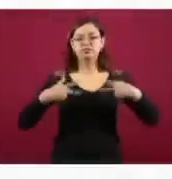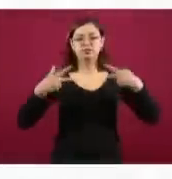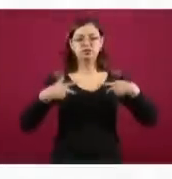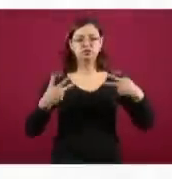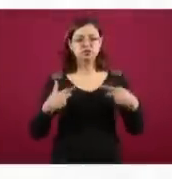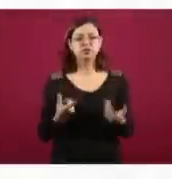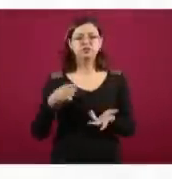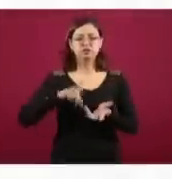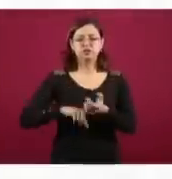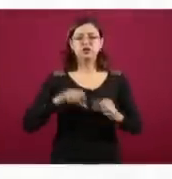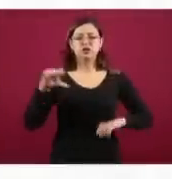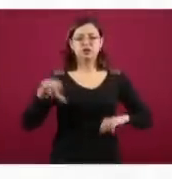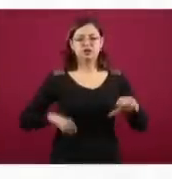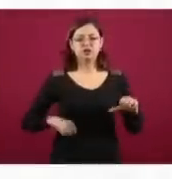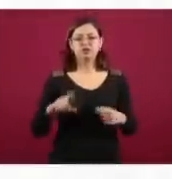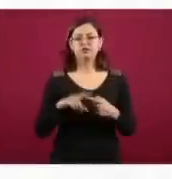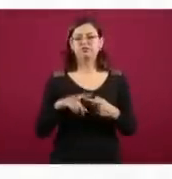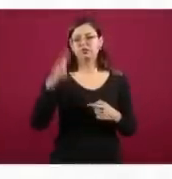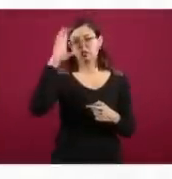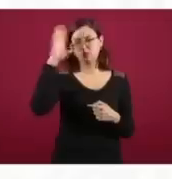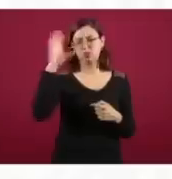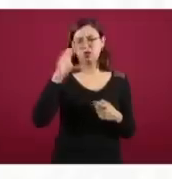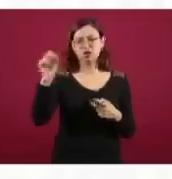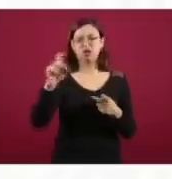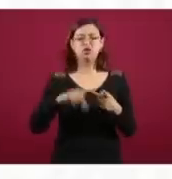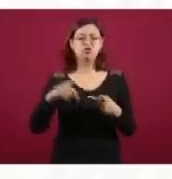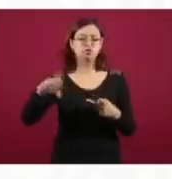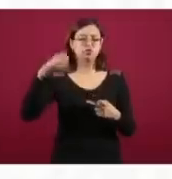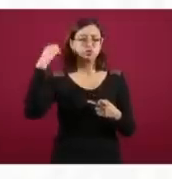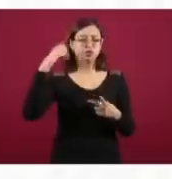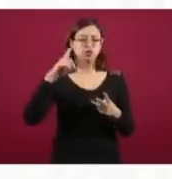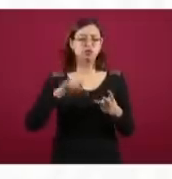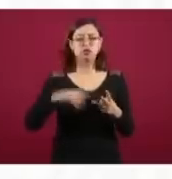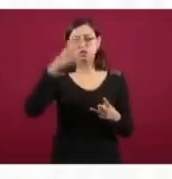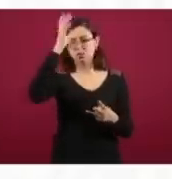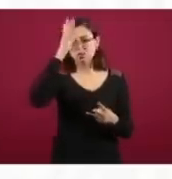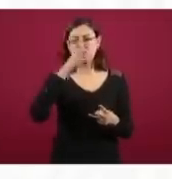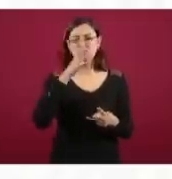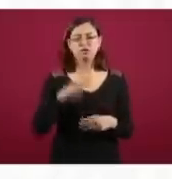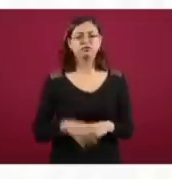actividad comercial fueron Morelos, Oaxaca y Coahuila.